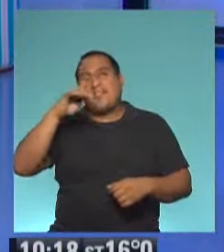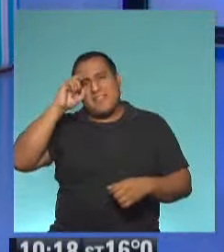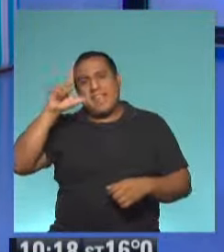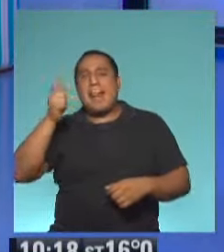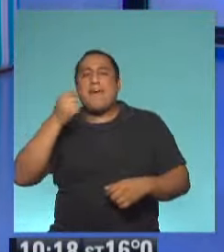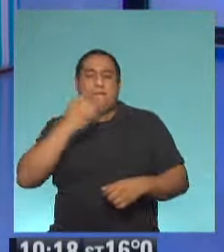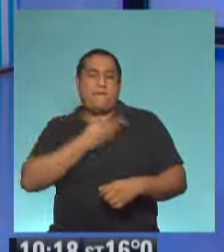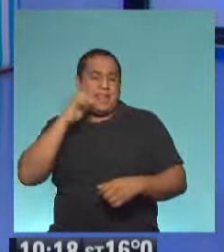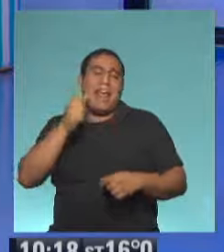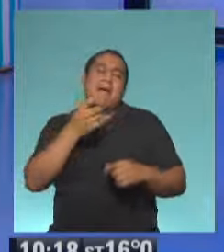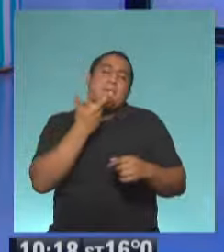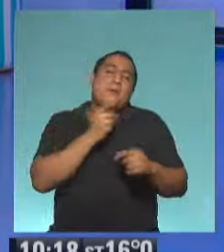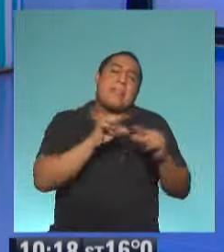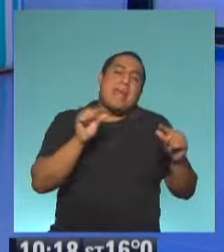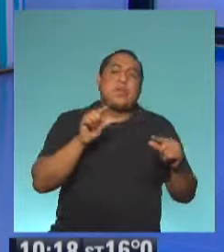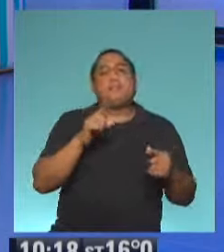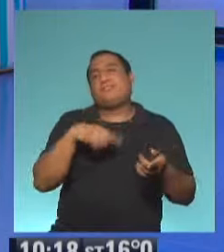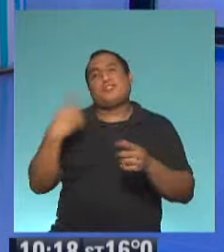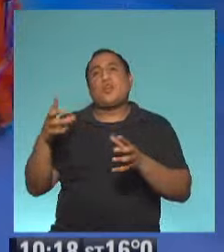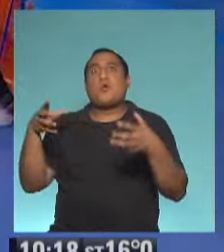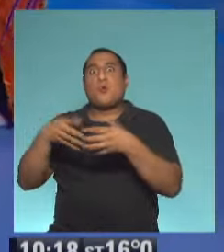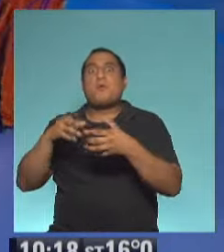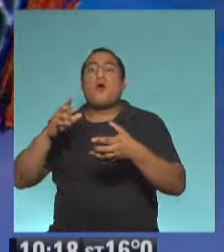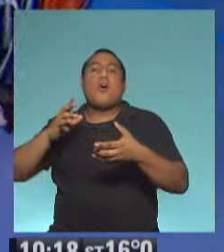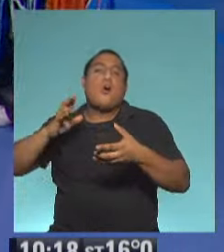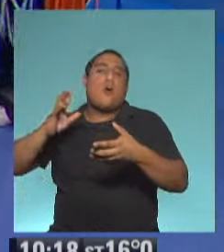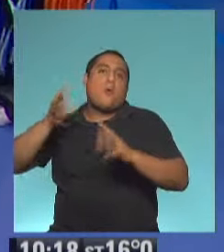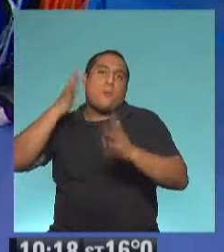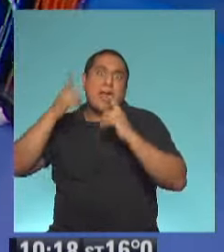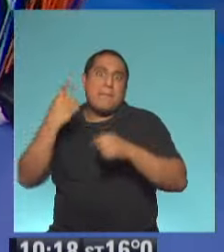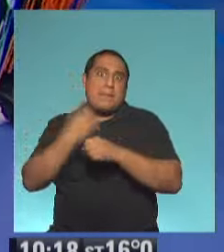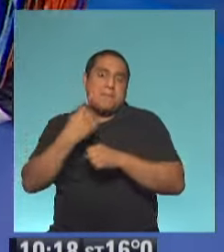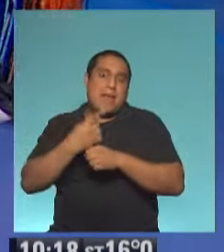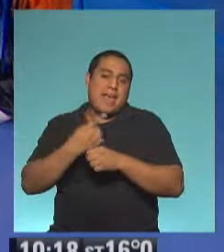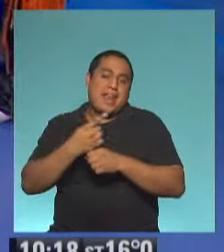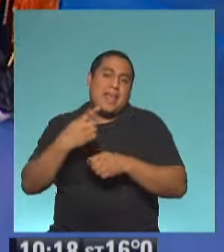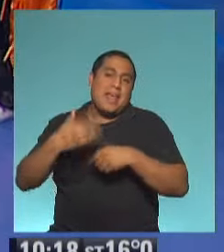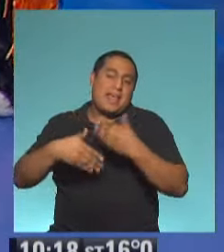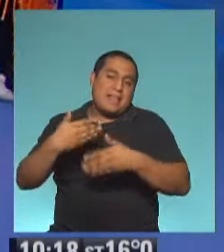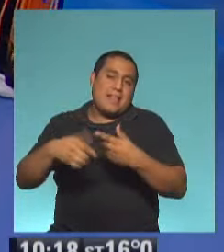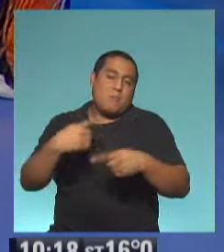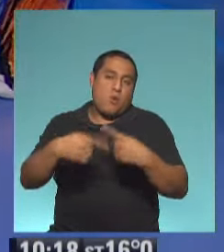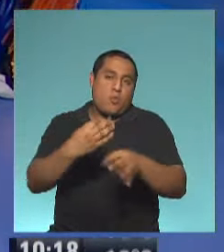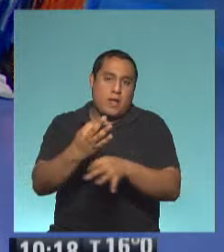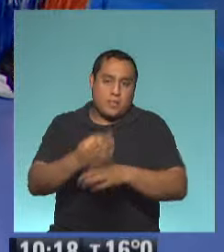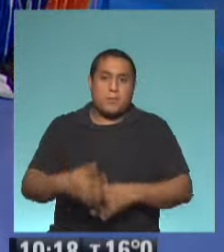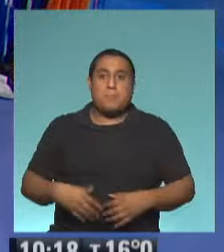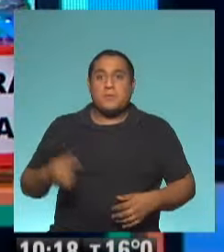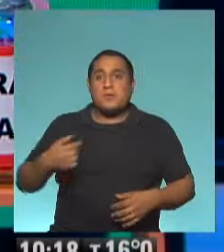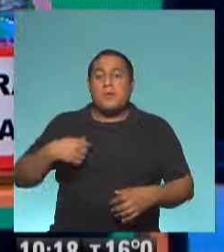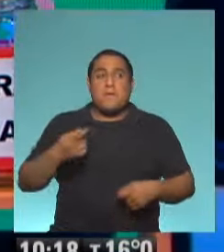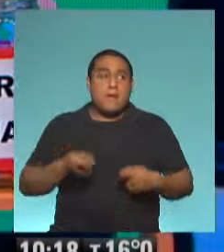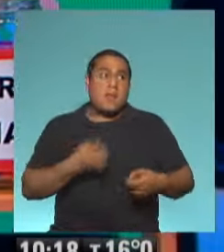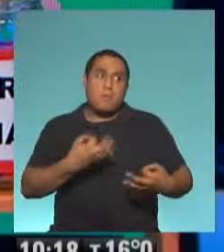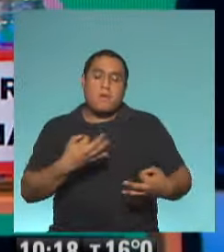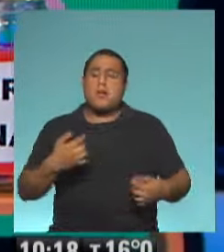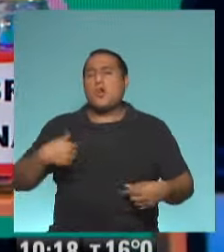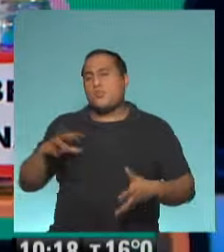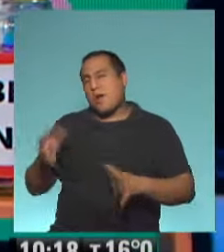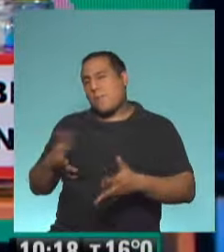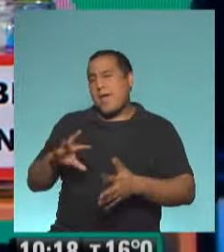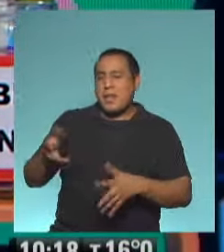Seguimos Educando. Bueno, ahí está. Qué bien, Nuria. Qué bien tu entrada, murguera. Estuve bien, estoy aprendiendo a bailar murga, me sale más o menos todavía.